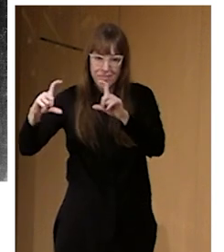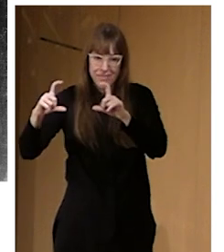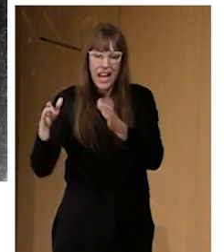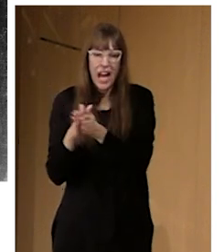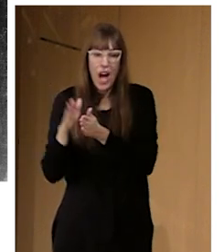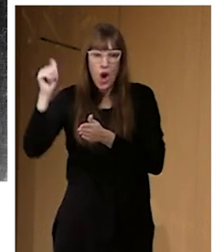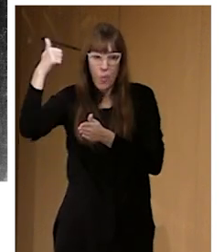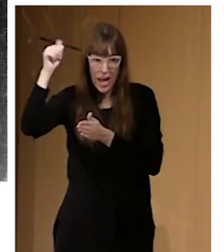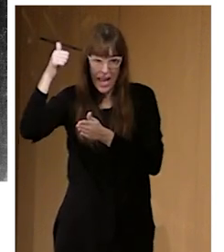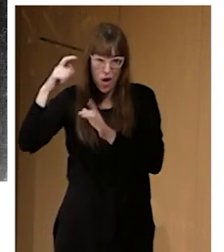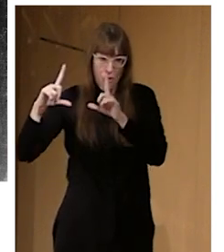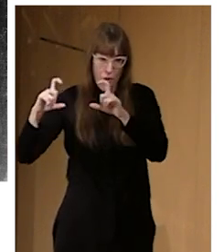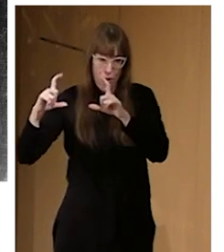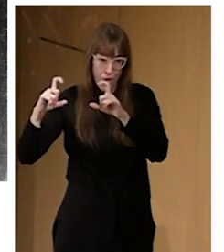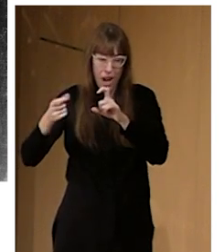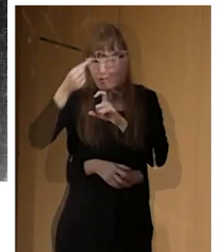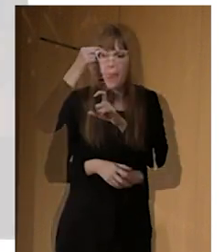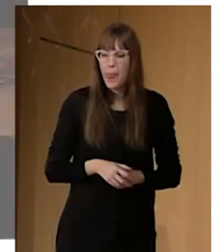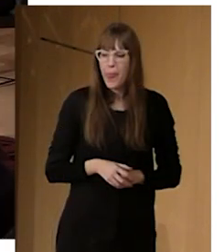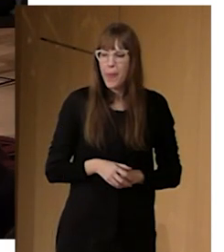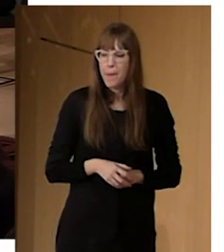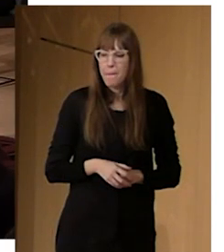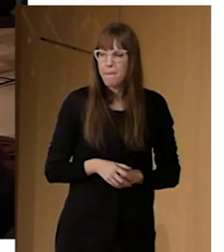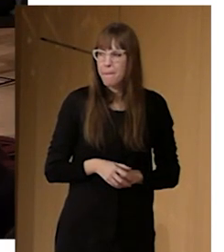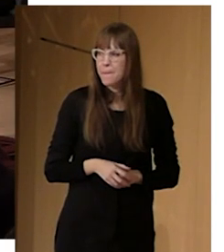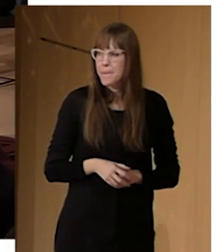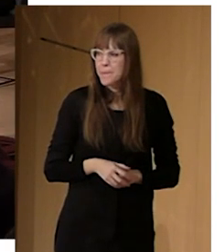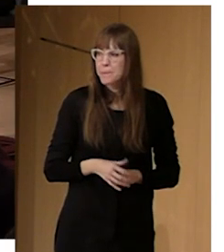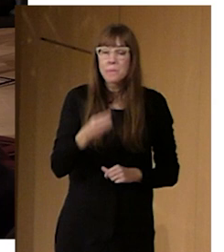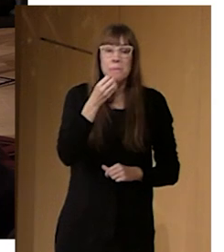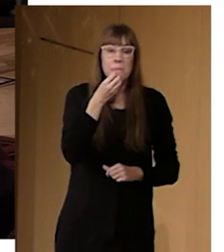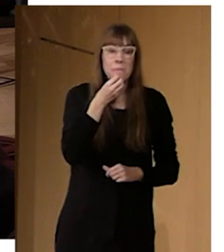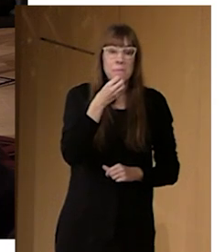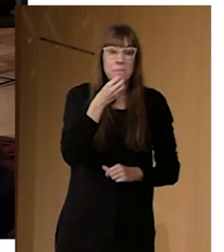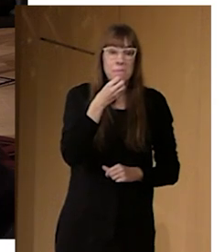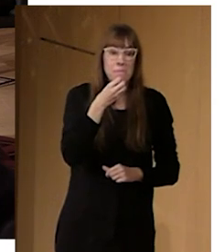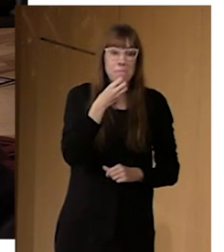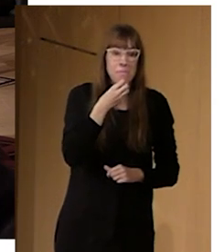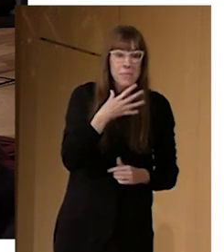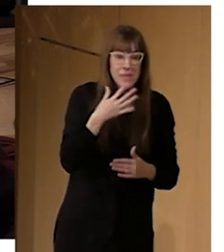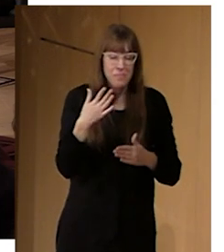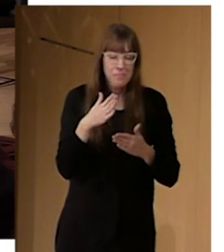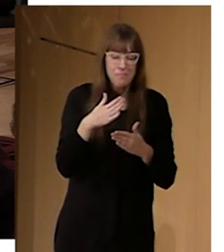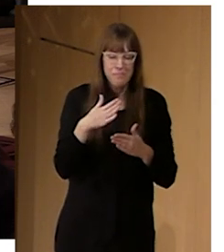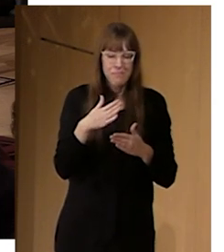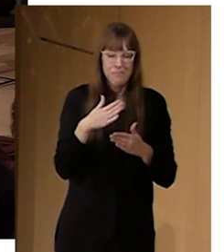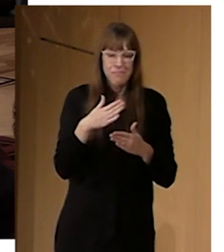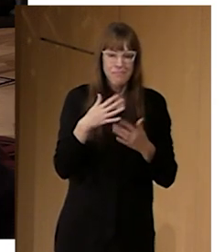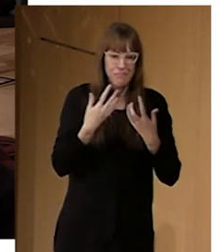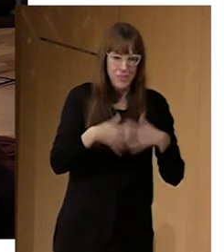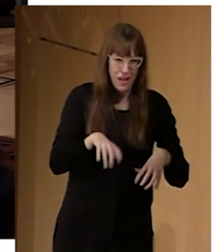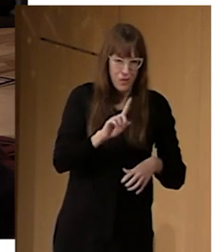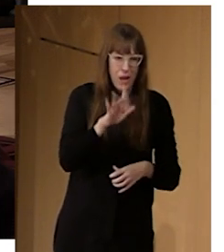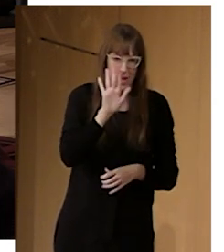origen húngaro conocido como Robert Capa eh por algún motivo esto se ha desordenado Perdón lo que estábamos viendo